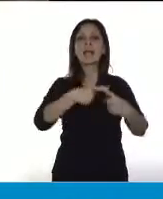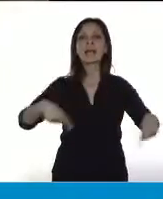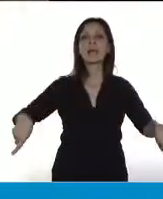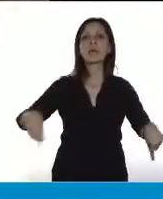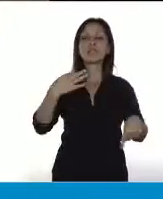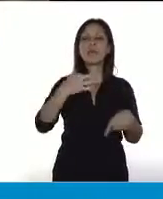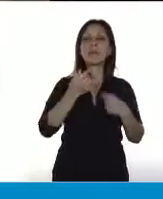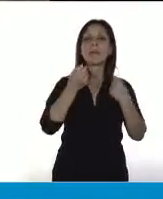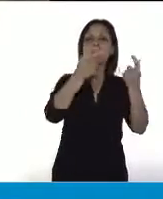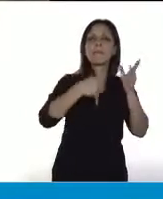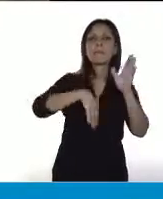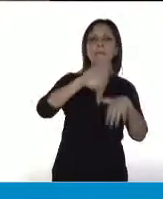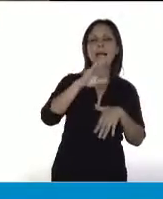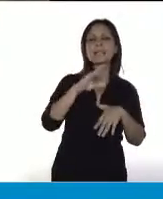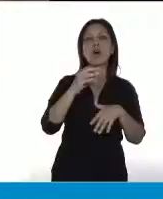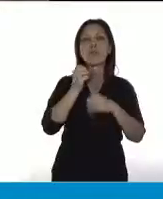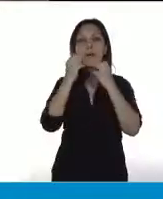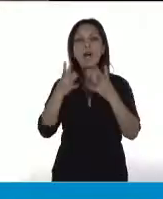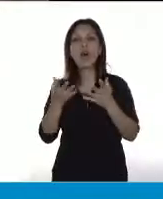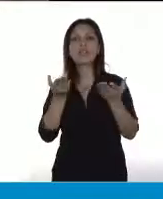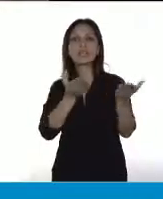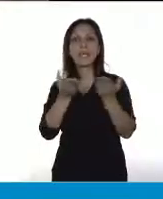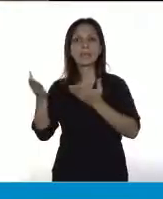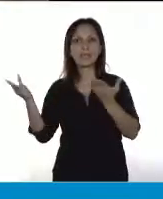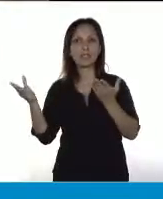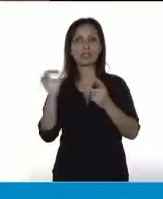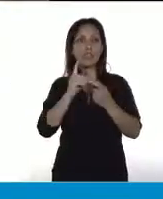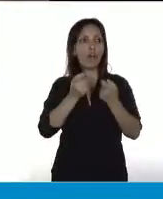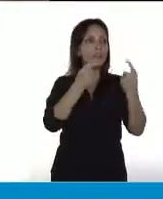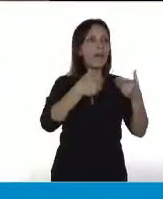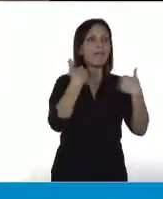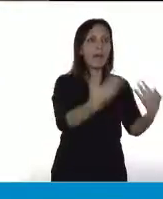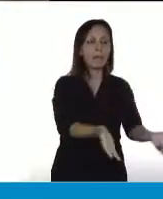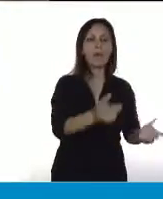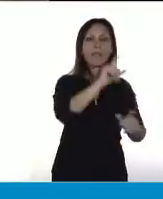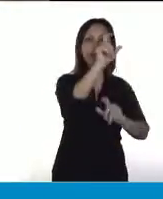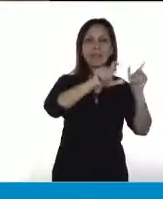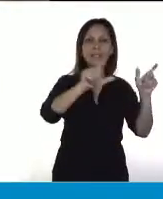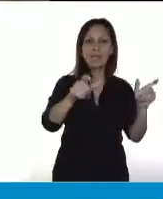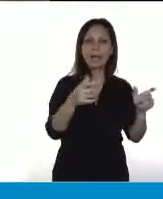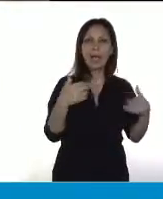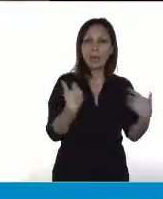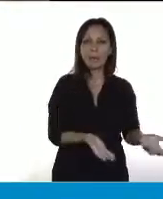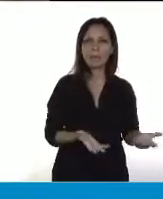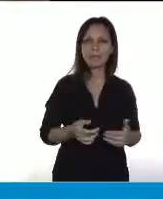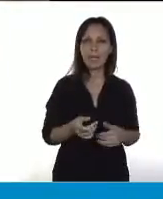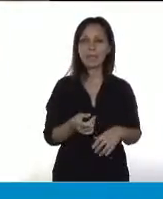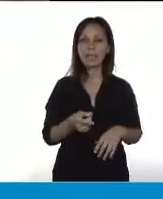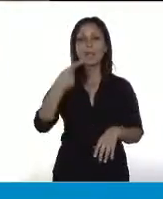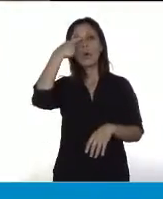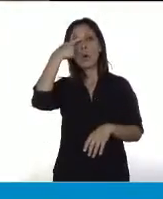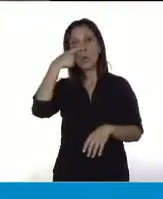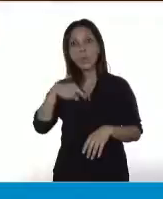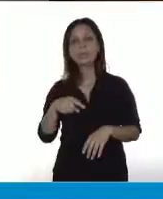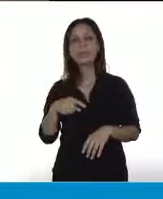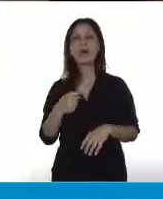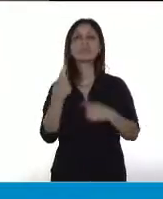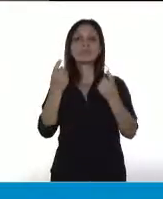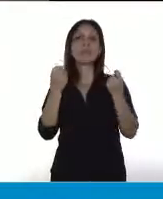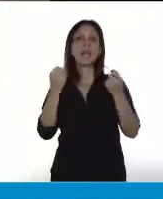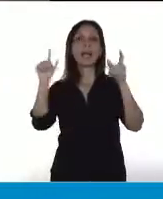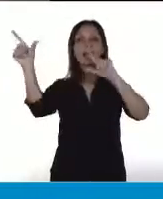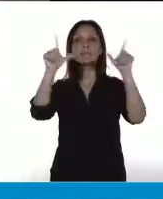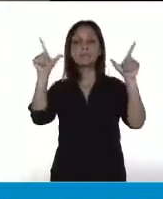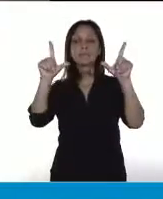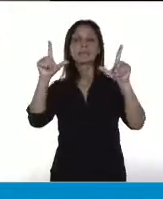mejores prestaciones, no a financiar a los especuladores. Por último, hay que decir que los medios vienen